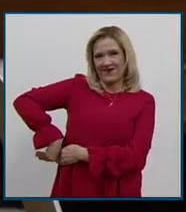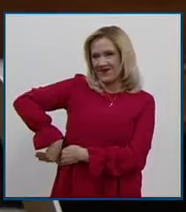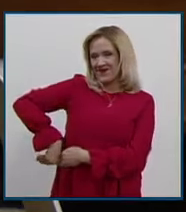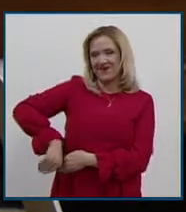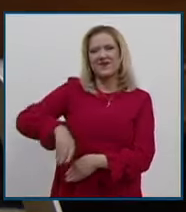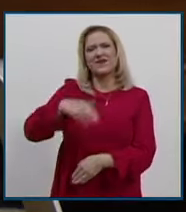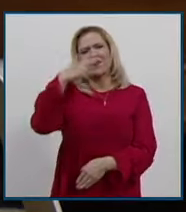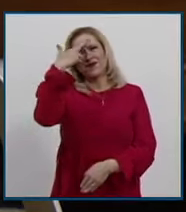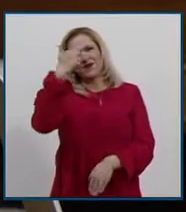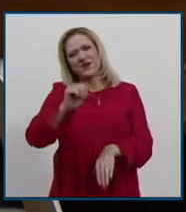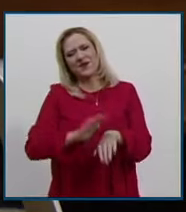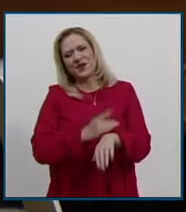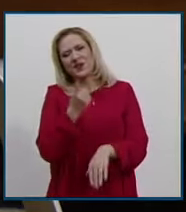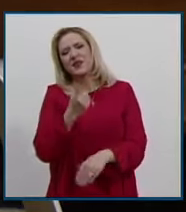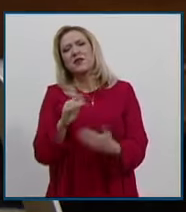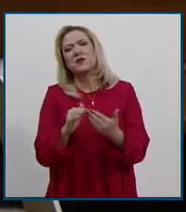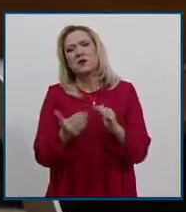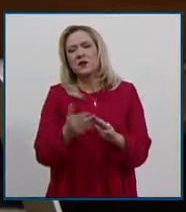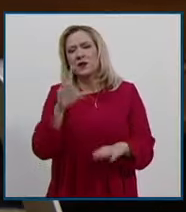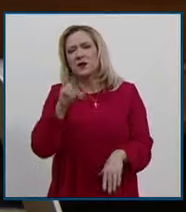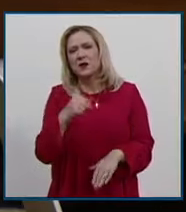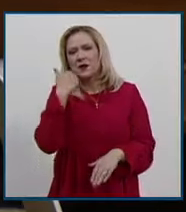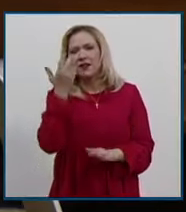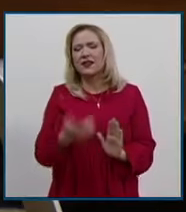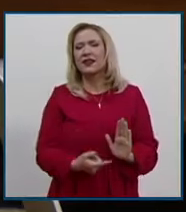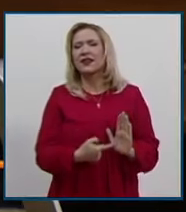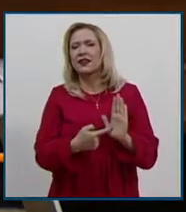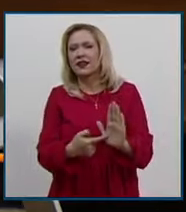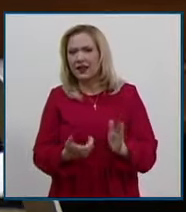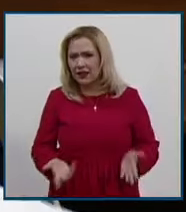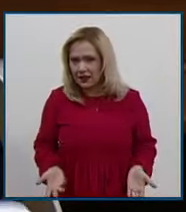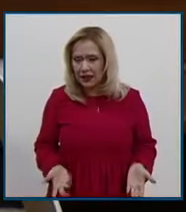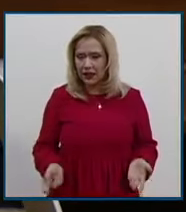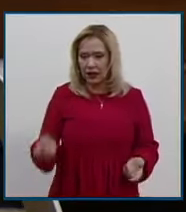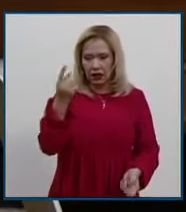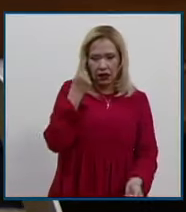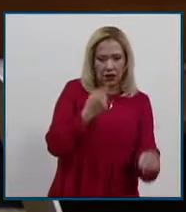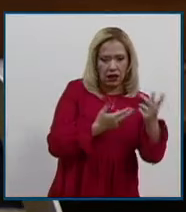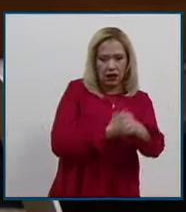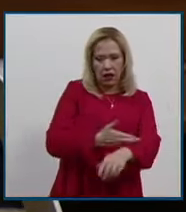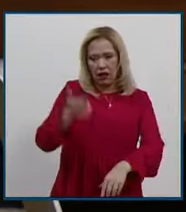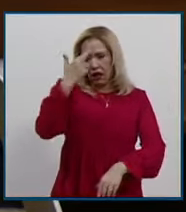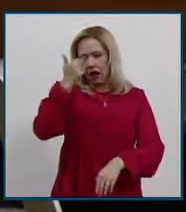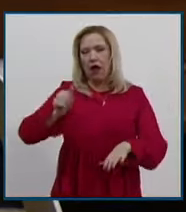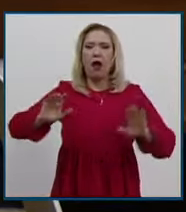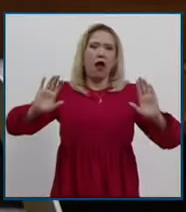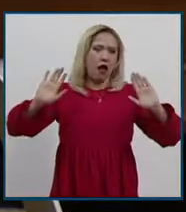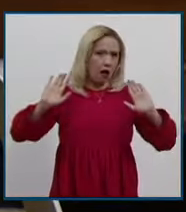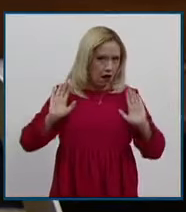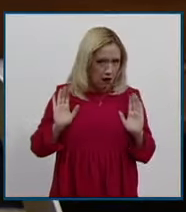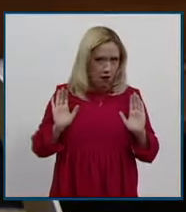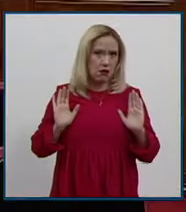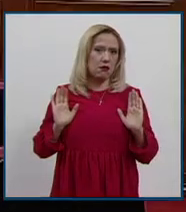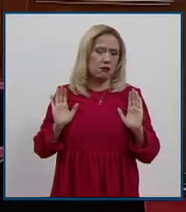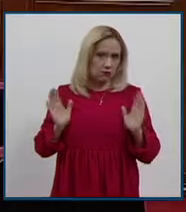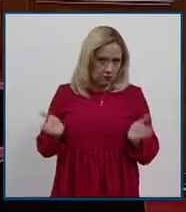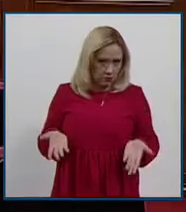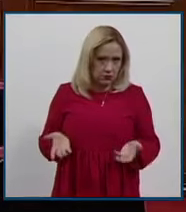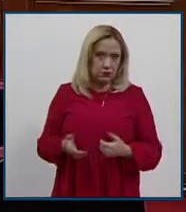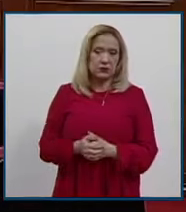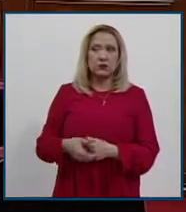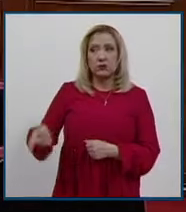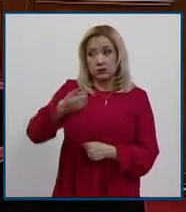una ponderación razonada en cada caso concreto y no sola por la naturaleza de la autoridad que la contiene